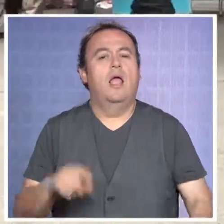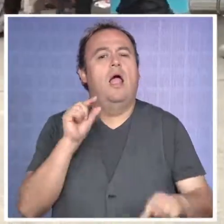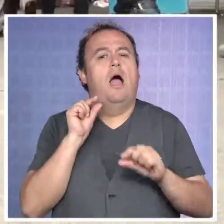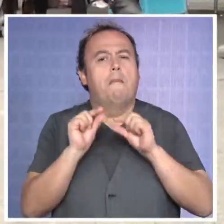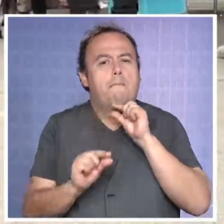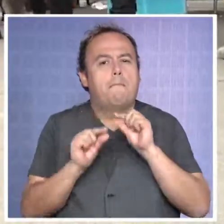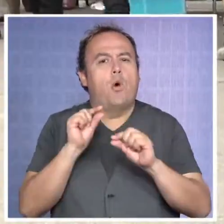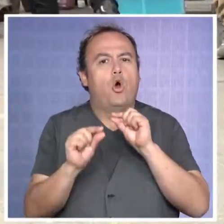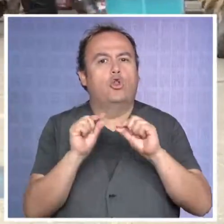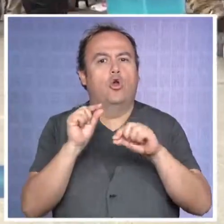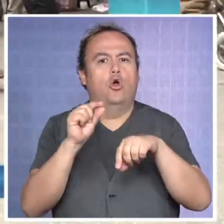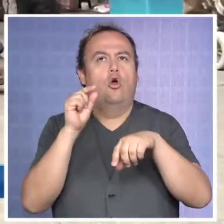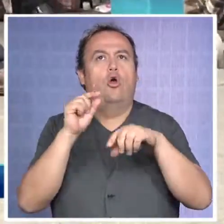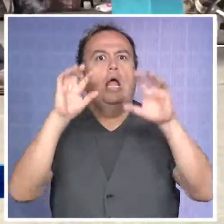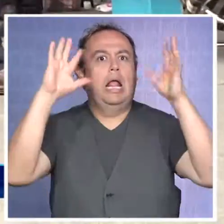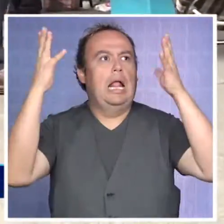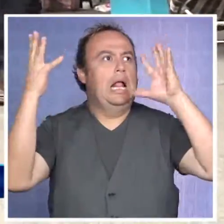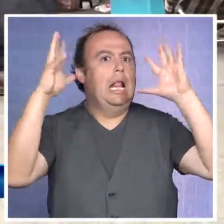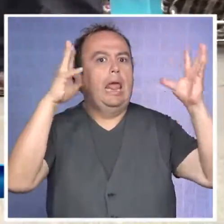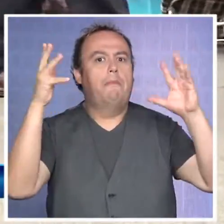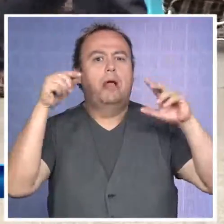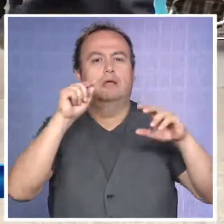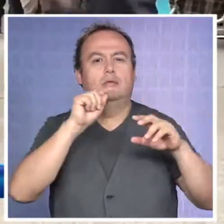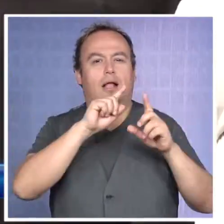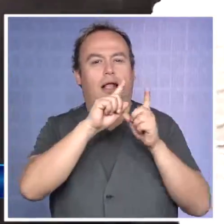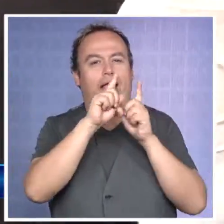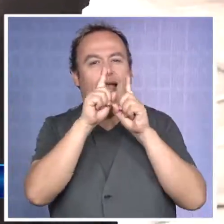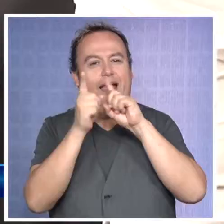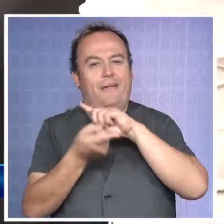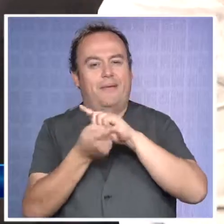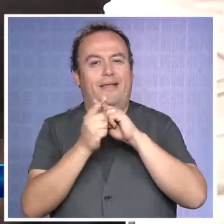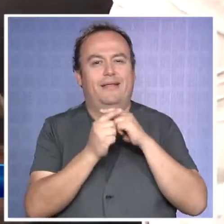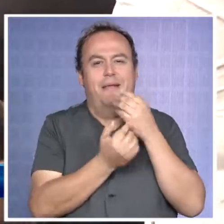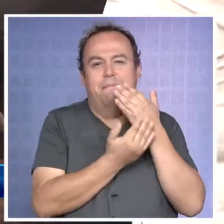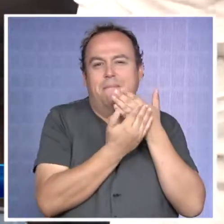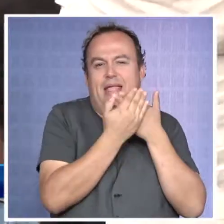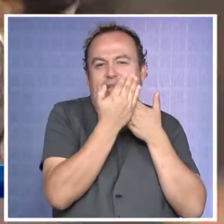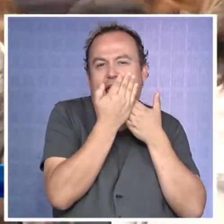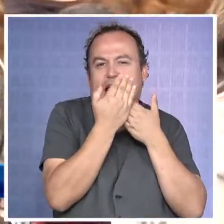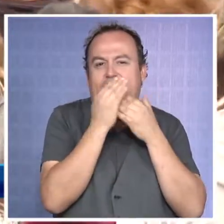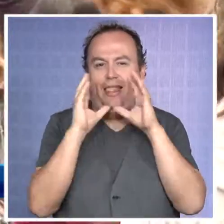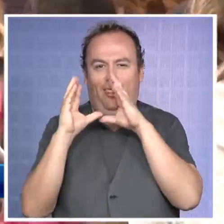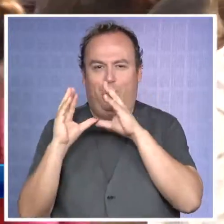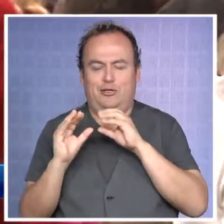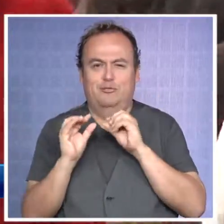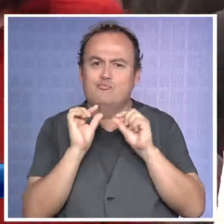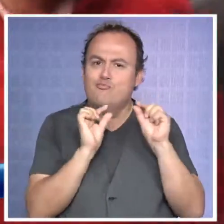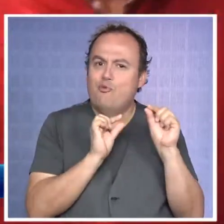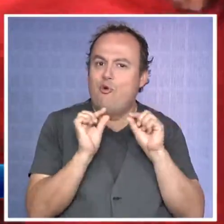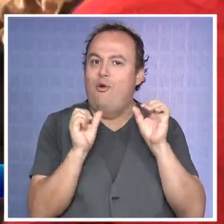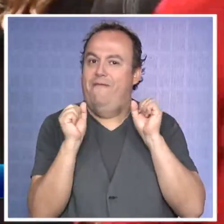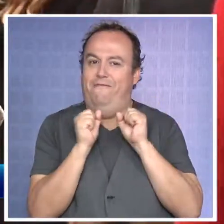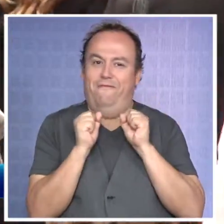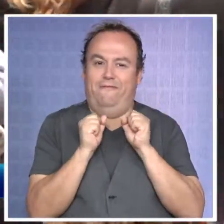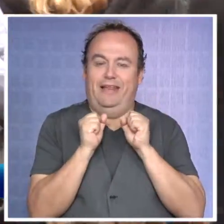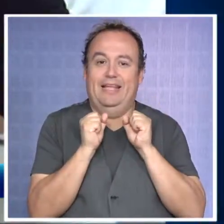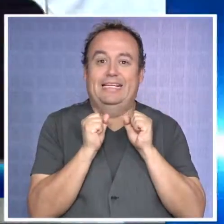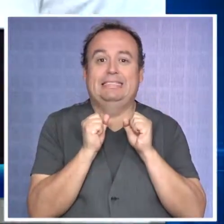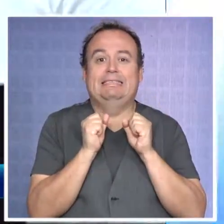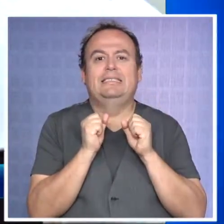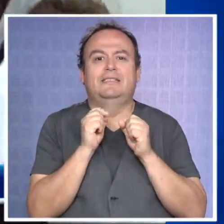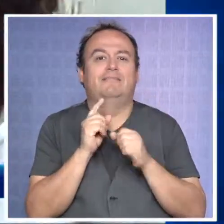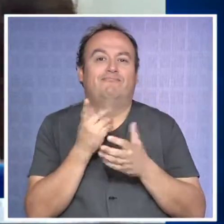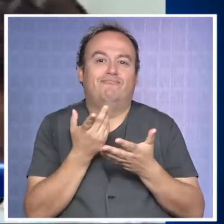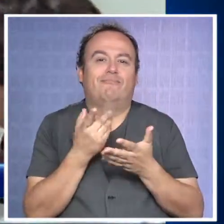De a poco el clima está cambiando en nuestra ciudad. En las mañanas y en las noches podemos sentir algo más de frío, lo que puede traer consigo problemas